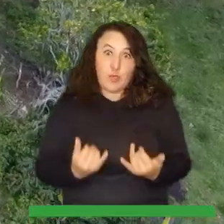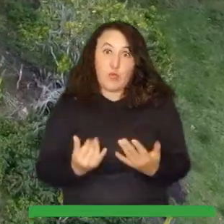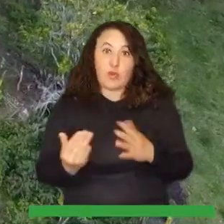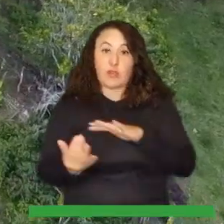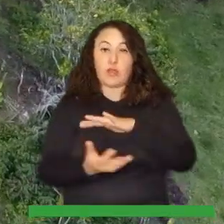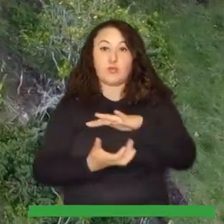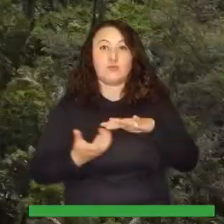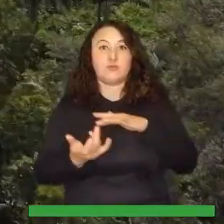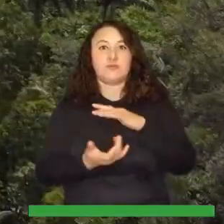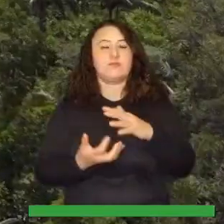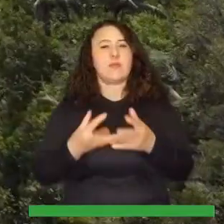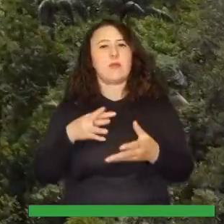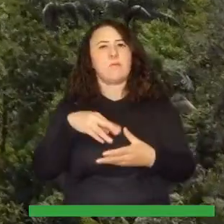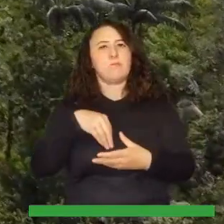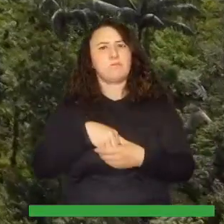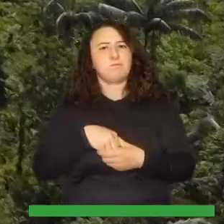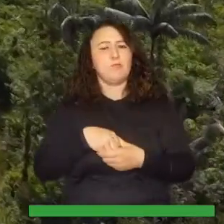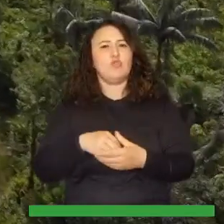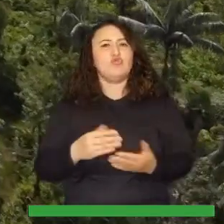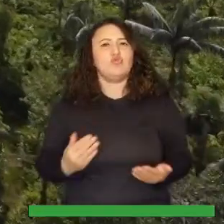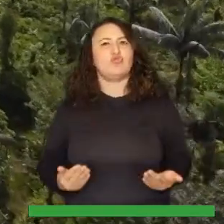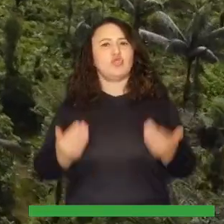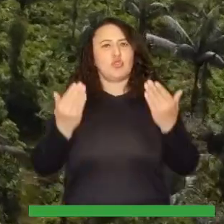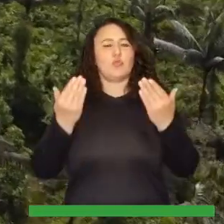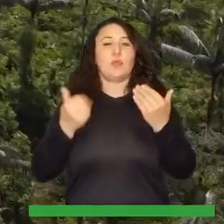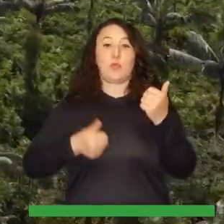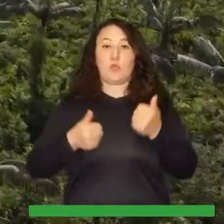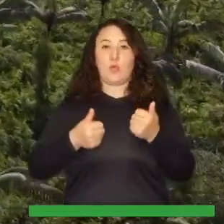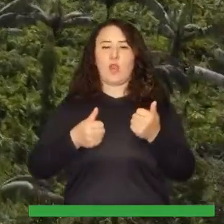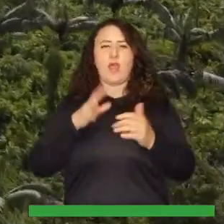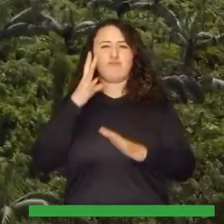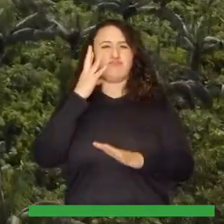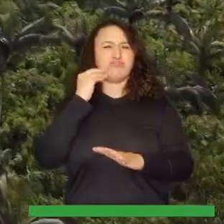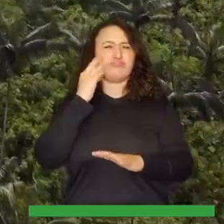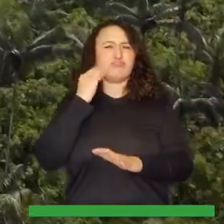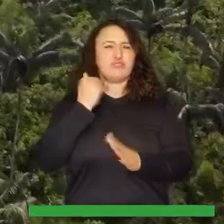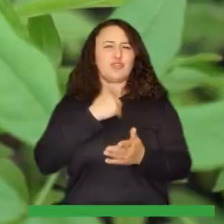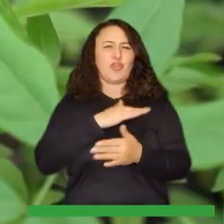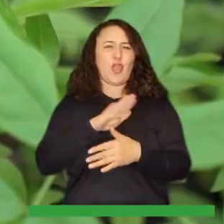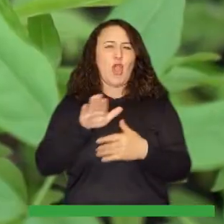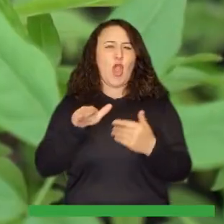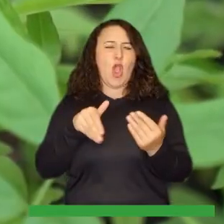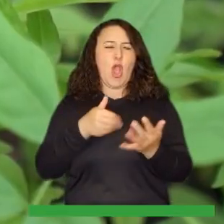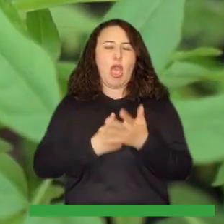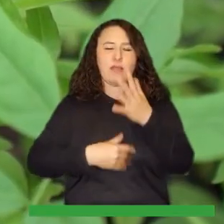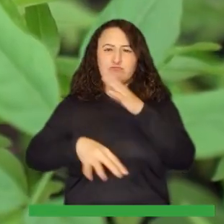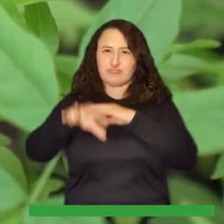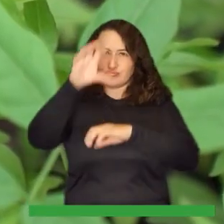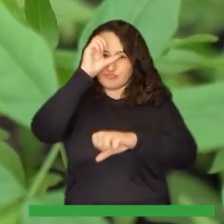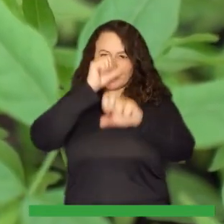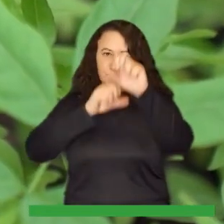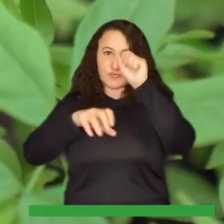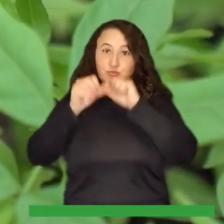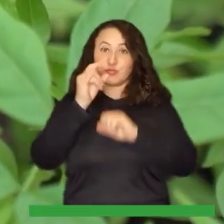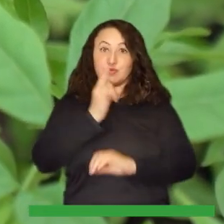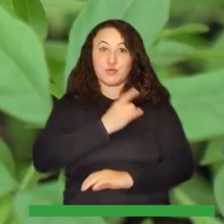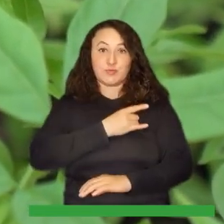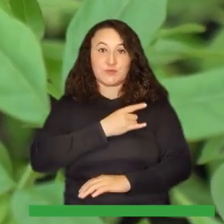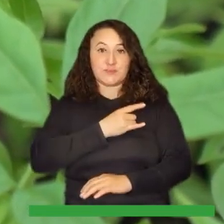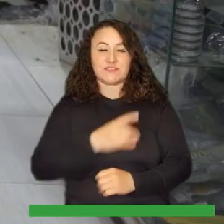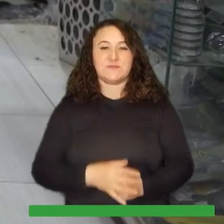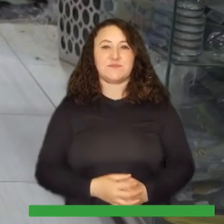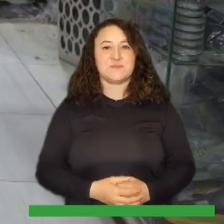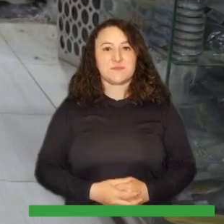un ecosistema donde le permite a uno experimentar todo lo aprendido en la